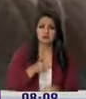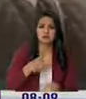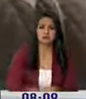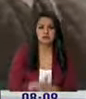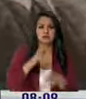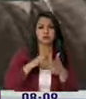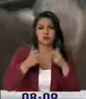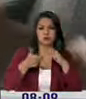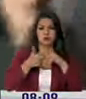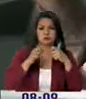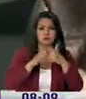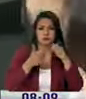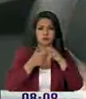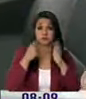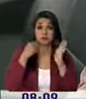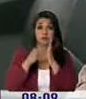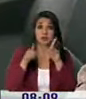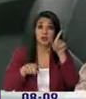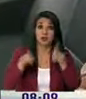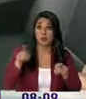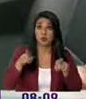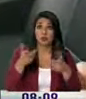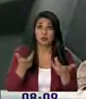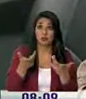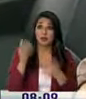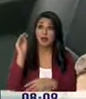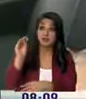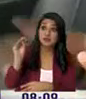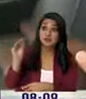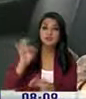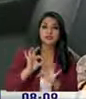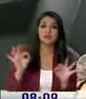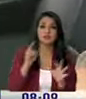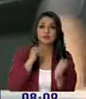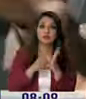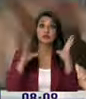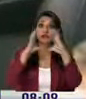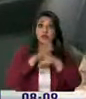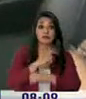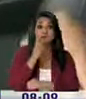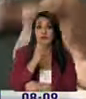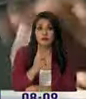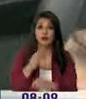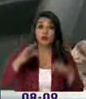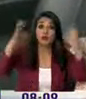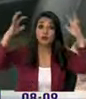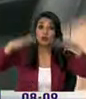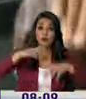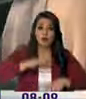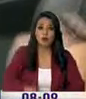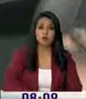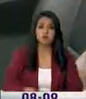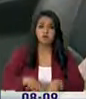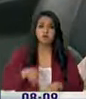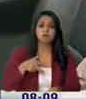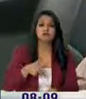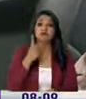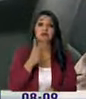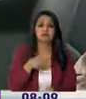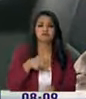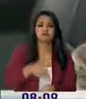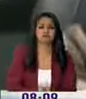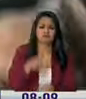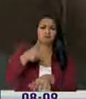problema. Le digo en algunas partes que ni siquiera hay estas señales en donde uno a veces en la noche no se ve o en la lluvia mismo se tapa y pues ahí